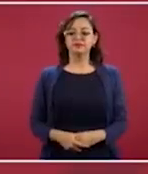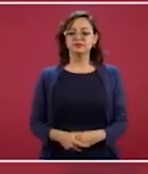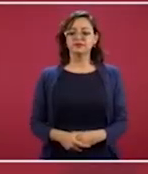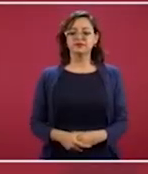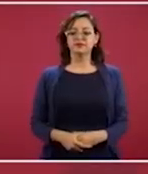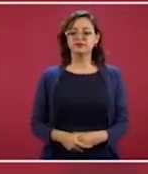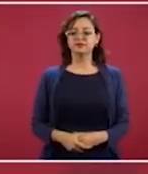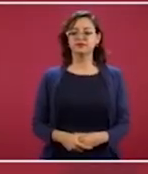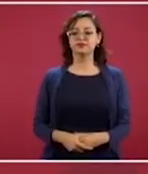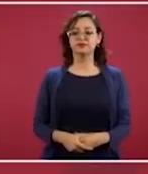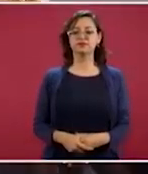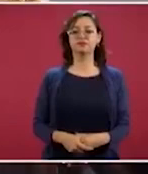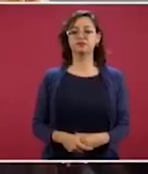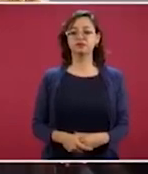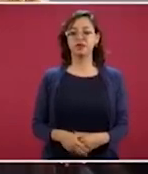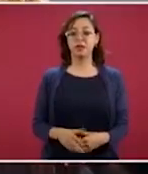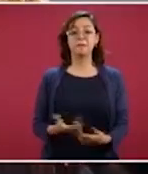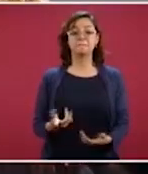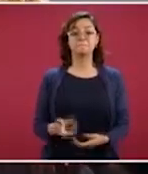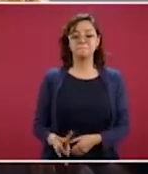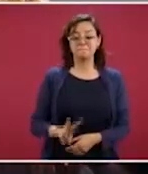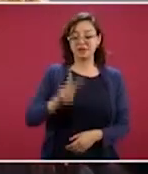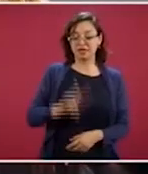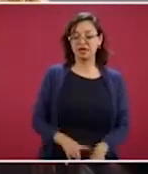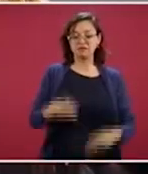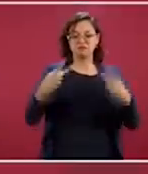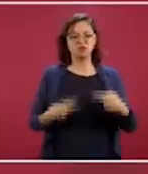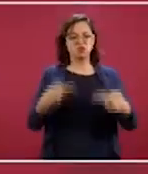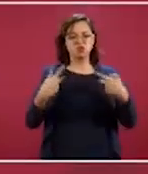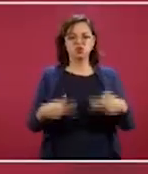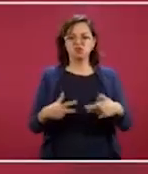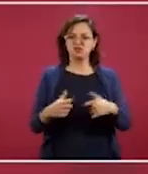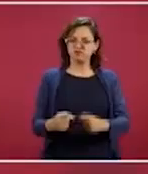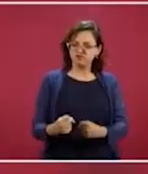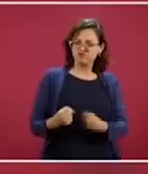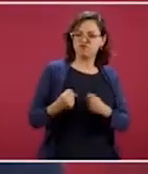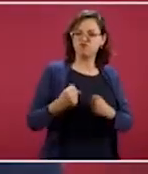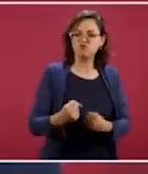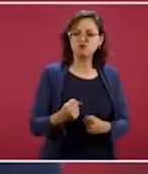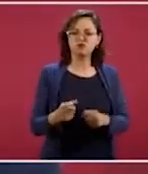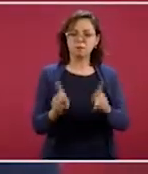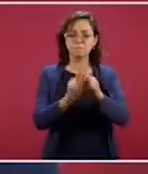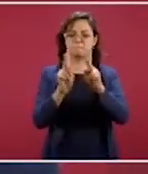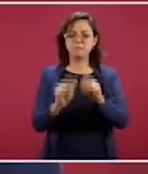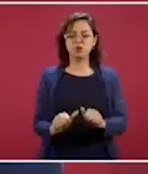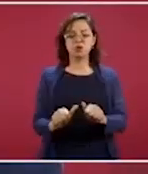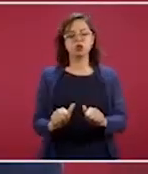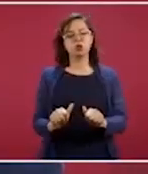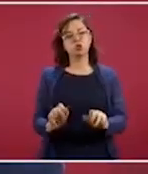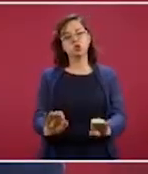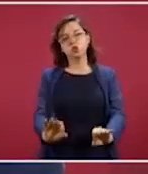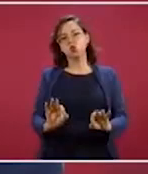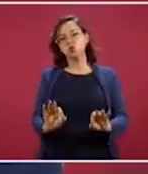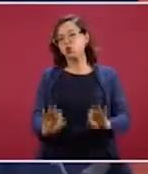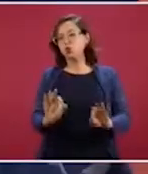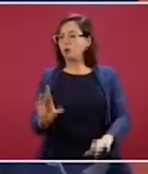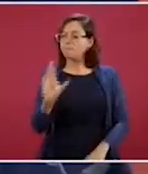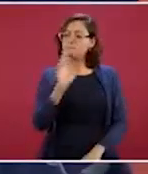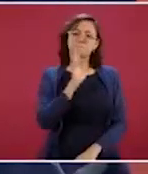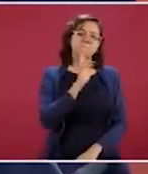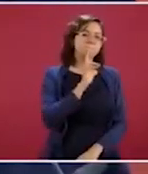la resistencia civil pacífica es de lo más eficaz que hay.